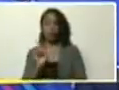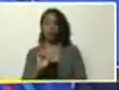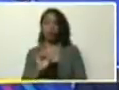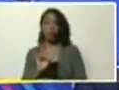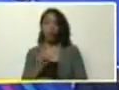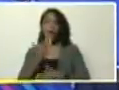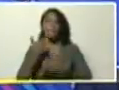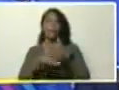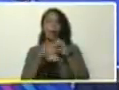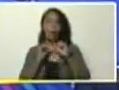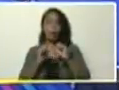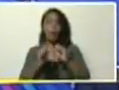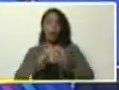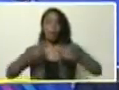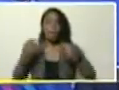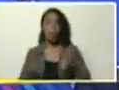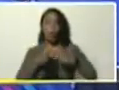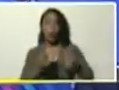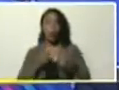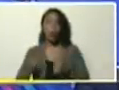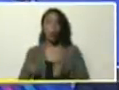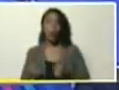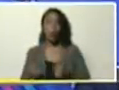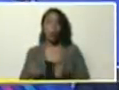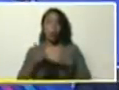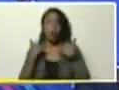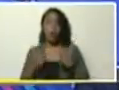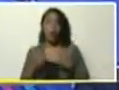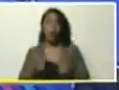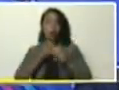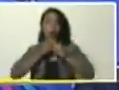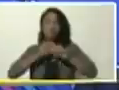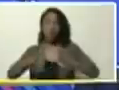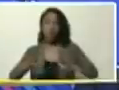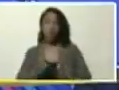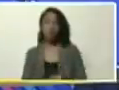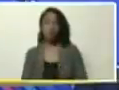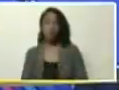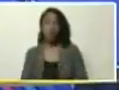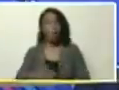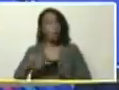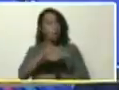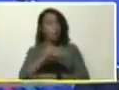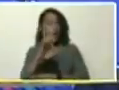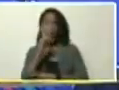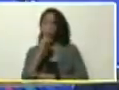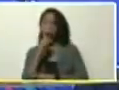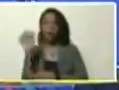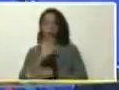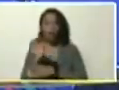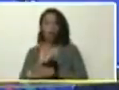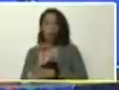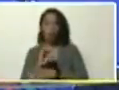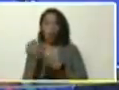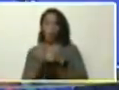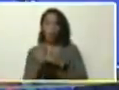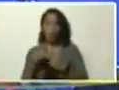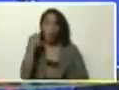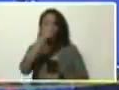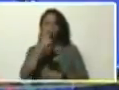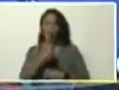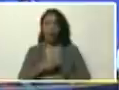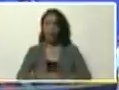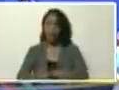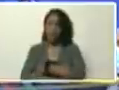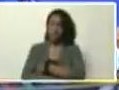Vamos a mantenerlo activado y ahora multiplicarlo. Donde no haya funcionado, como la cara arrugada que pone el muchacho